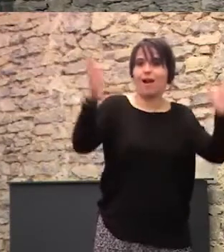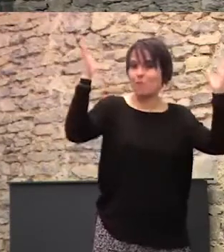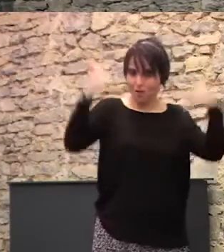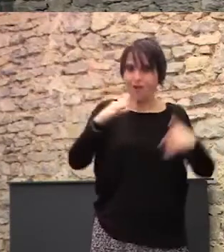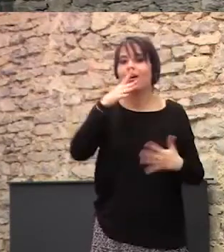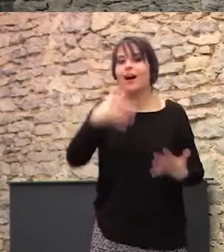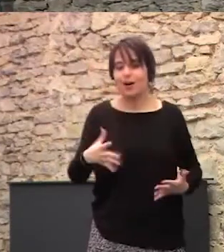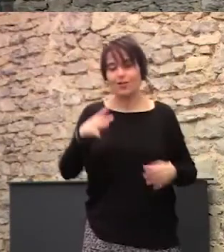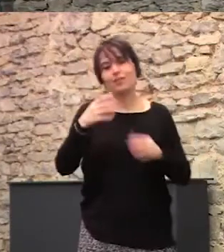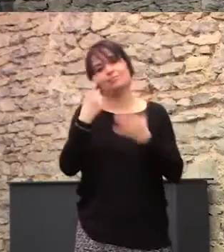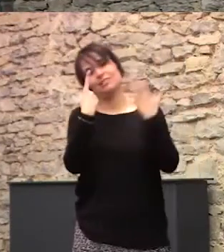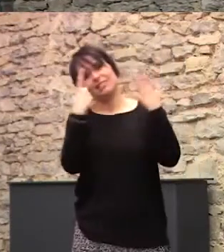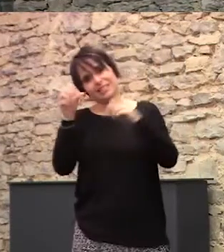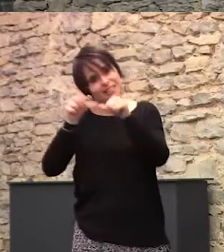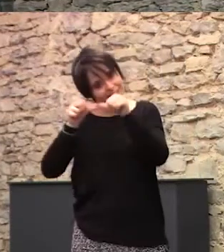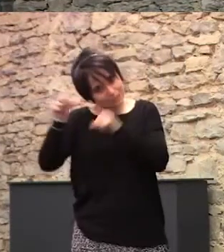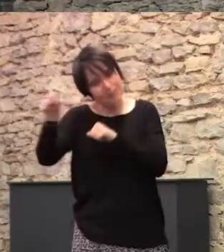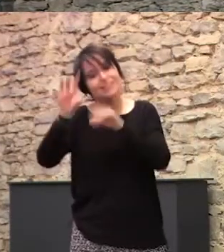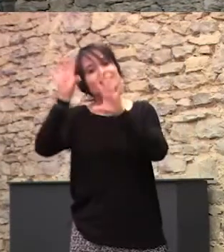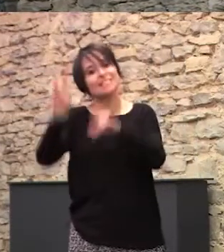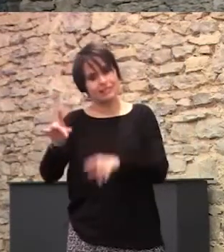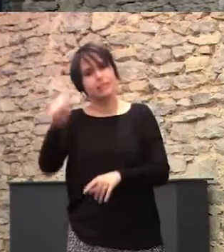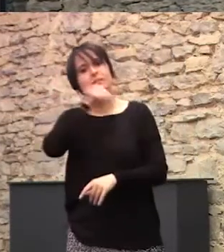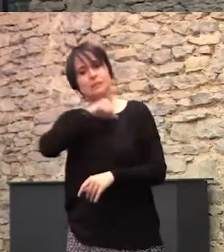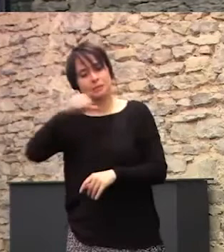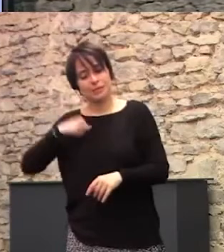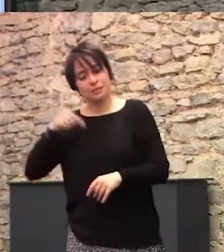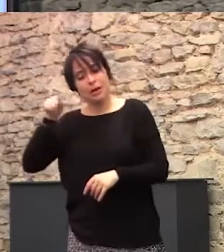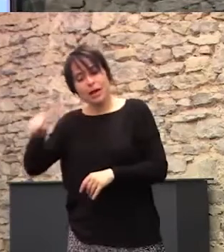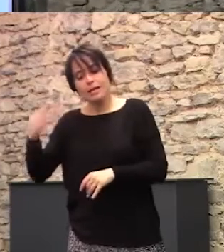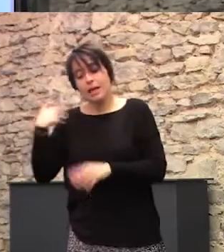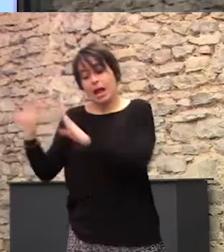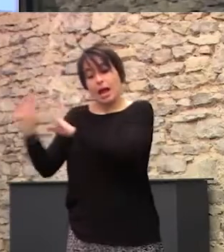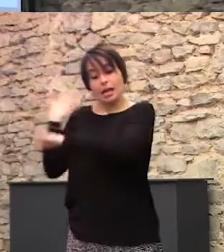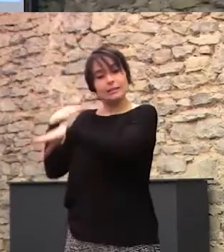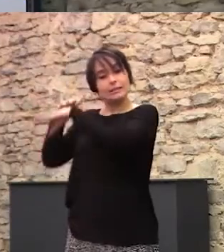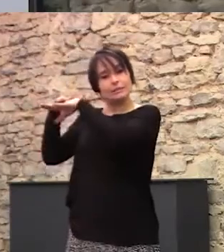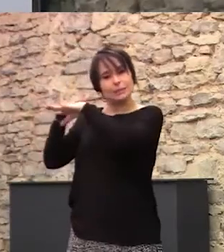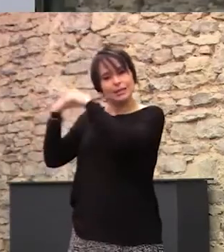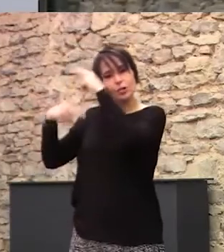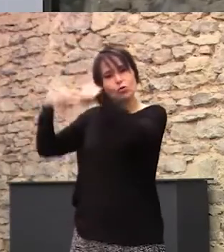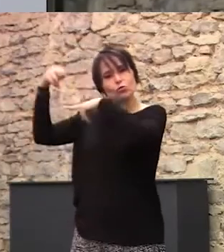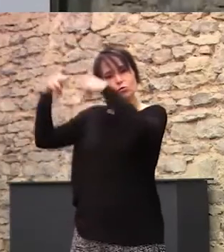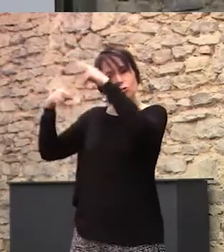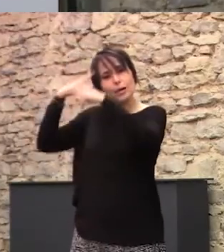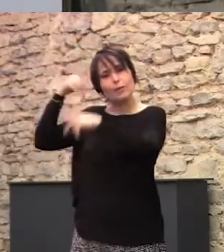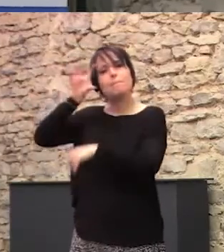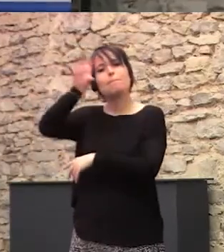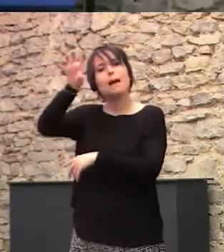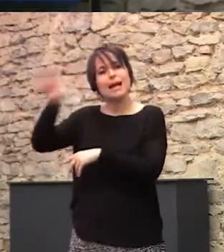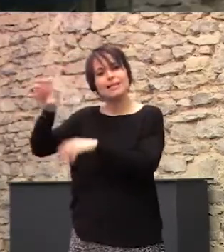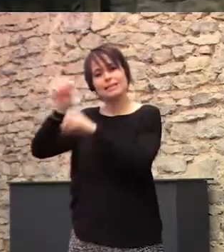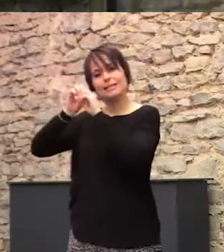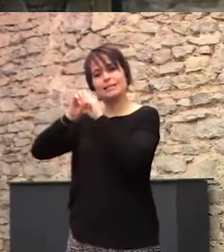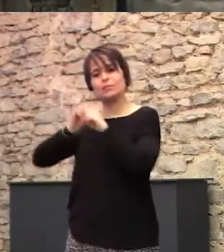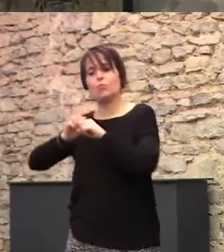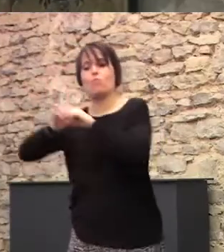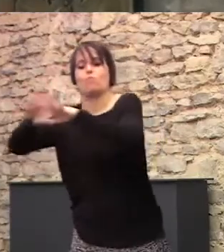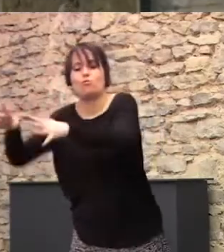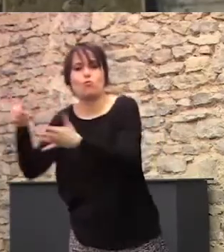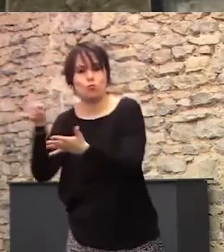había todo ya un pensamiento construido sobre cómo descolonizar los países, cómo recoger,